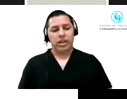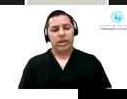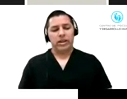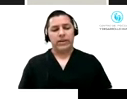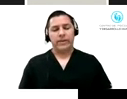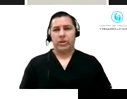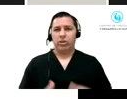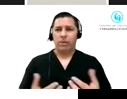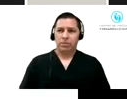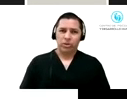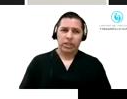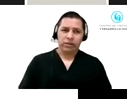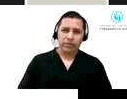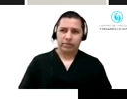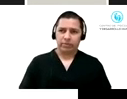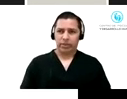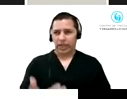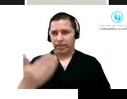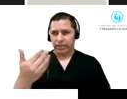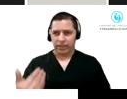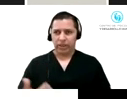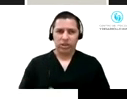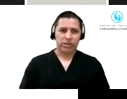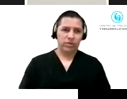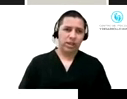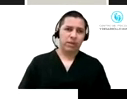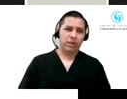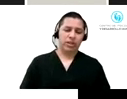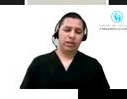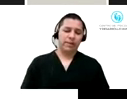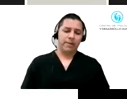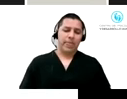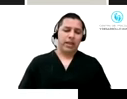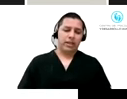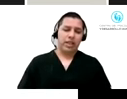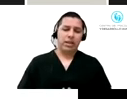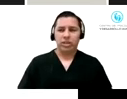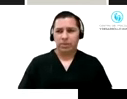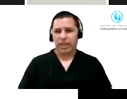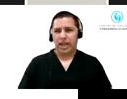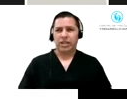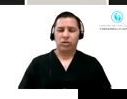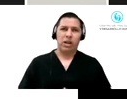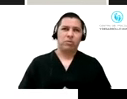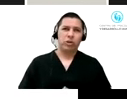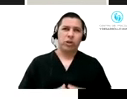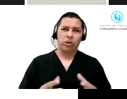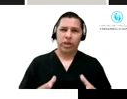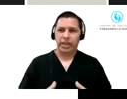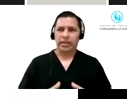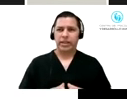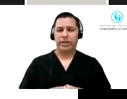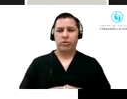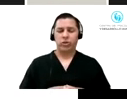Luego, vino la paz positiva, ¿verdad? La siguiente teorización, y la paz positiva tenía muchas ventajas, tomaba mucho